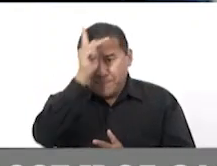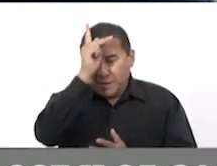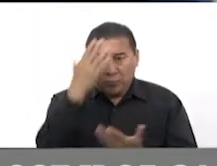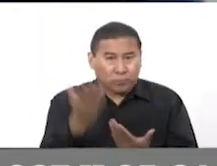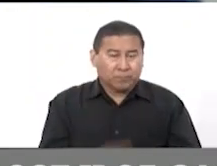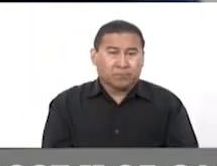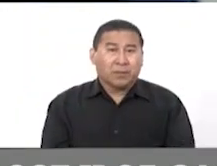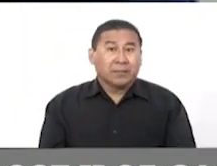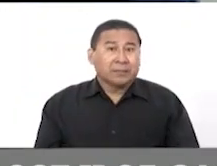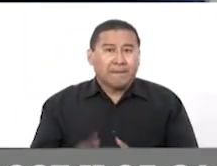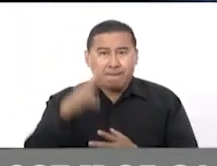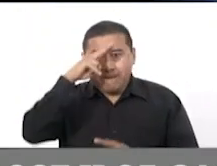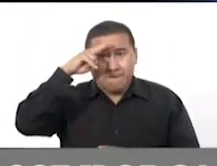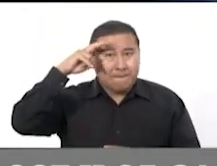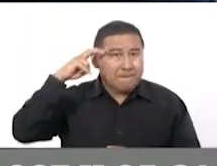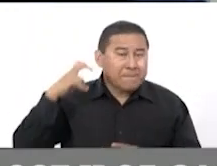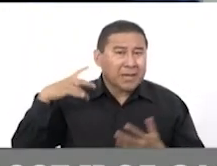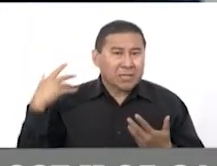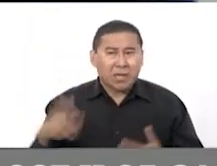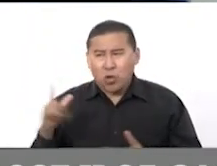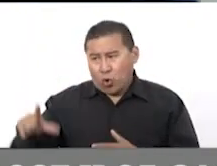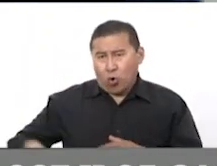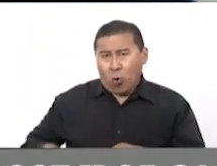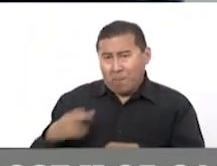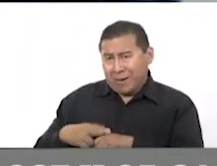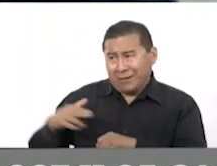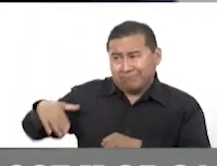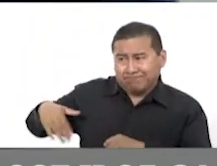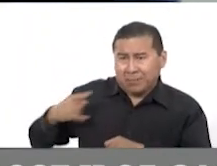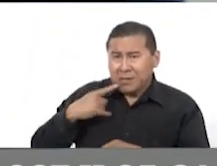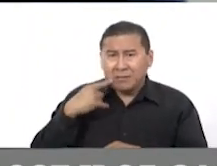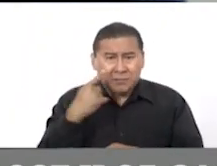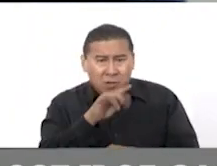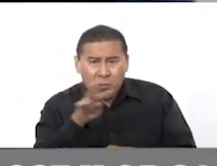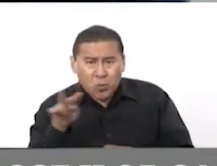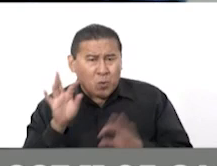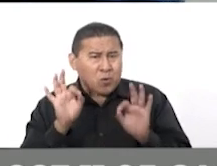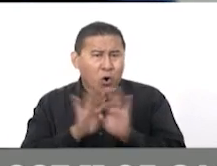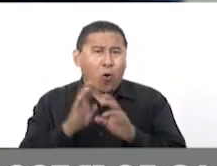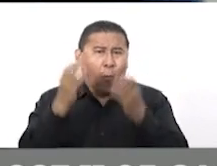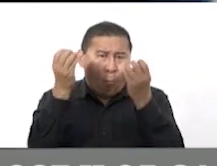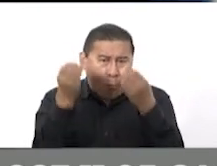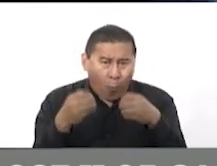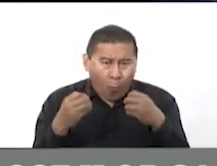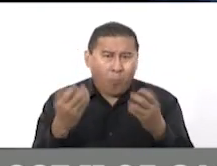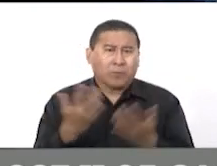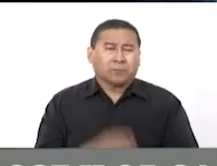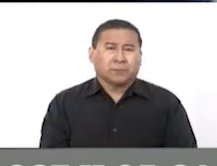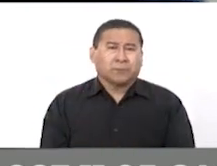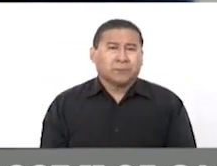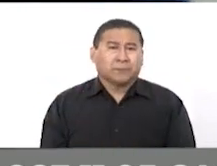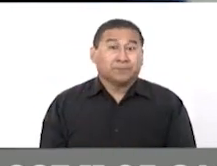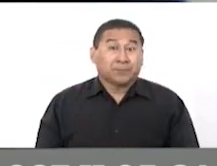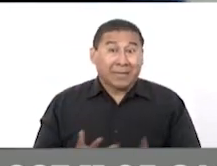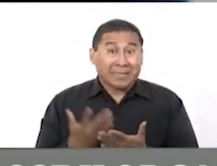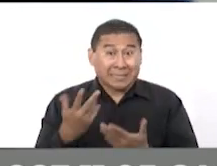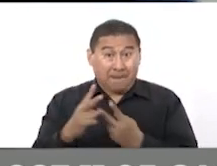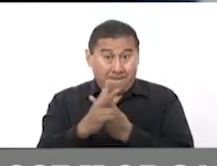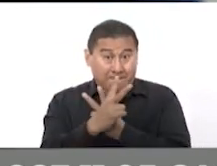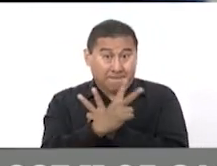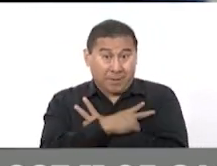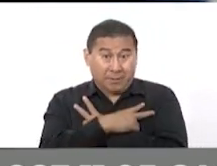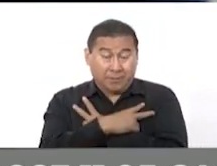para la temporada de verano, como decía el gobernador, ya estamos viendo los efectos en la ocupación de la llegada de este periodo